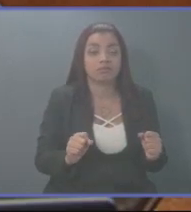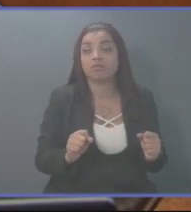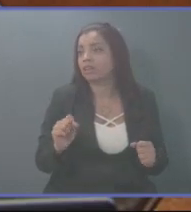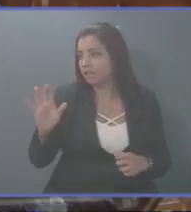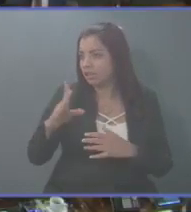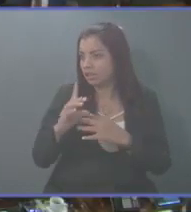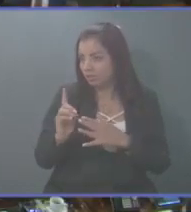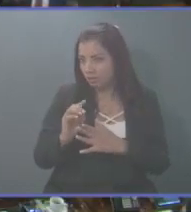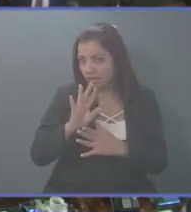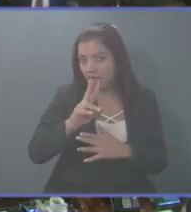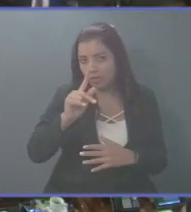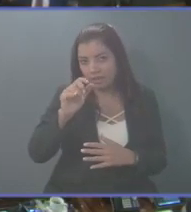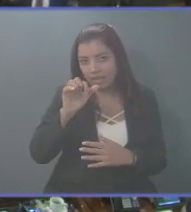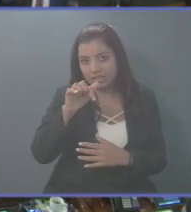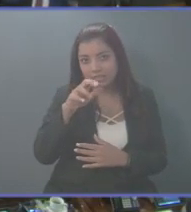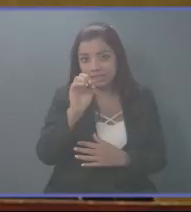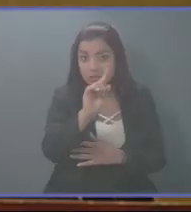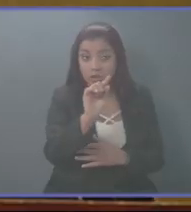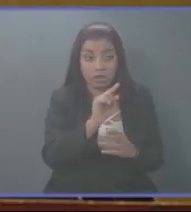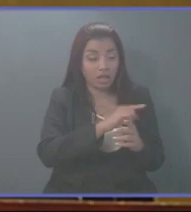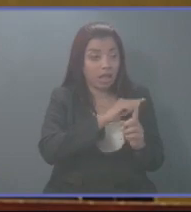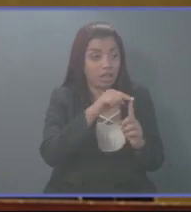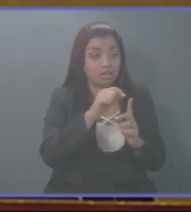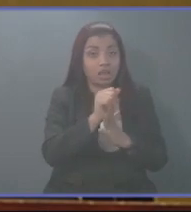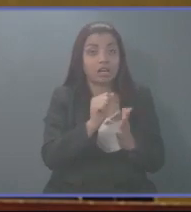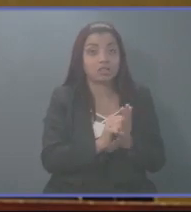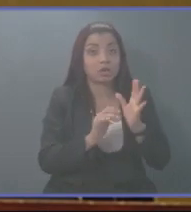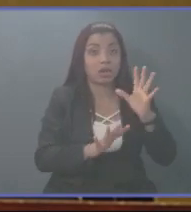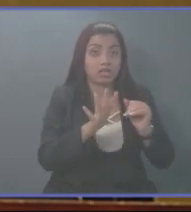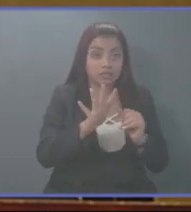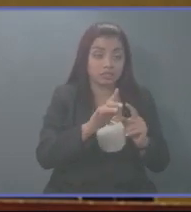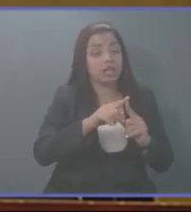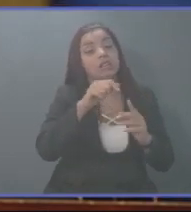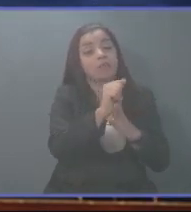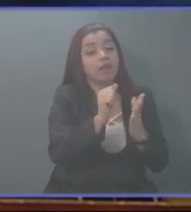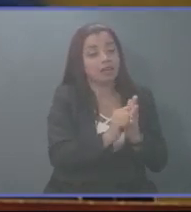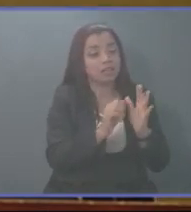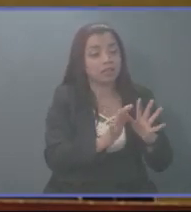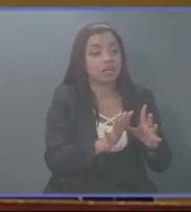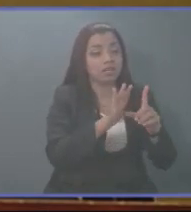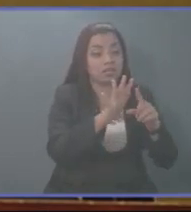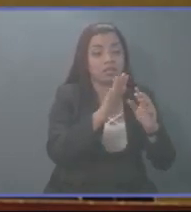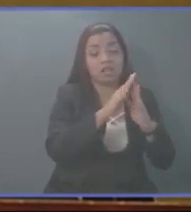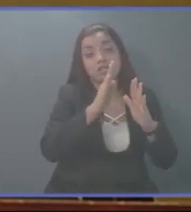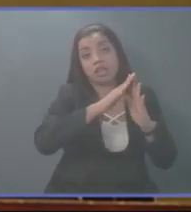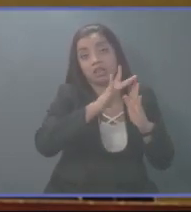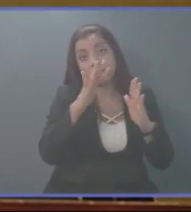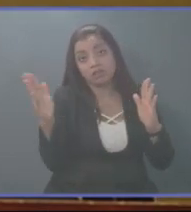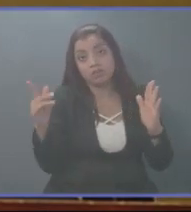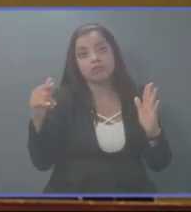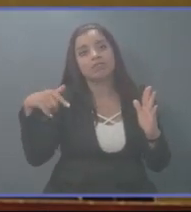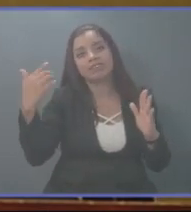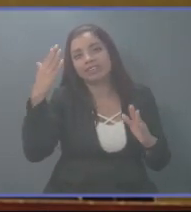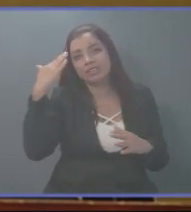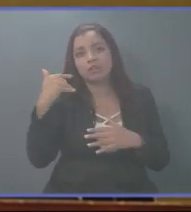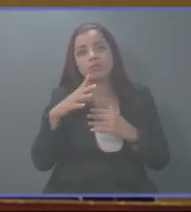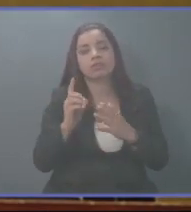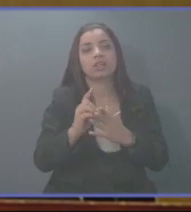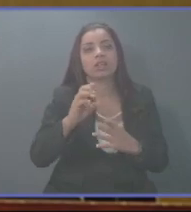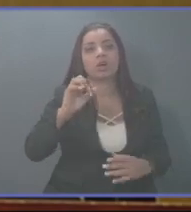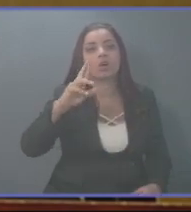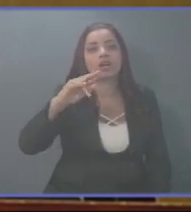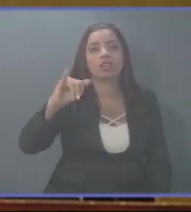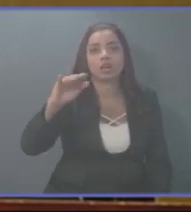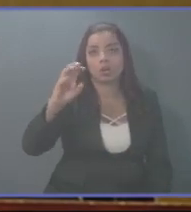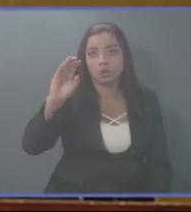Diputado Velázquez Parker, solo nos va a leer hasta el artículo 15 y del artículo 16 en adelante le va a tocar a la diputada Cristina Cornejo,